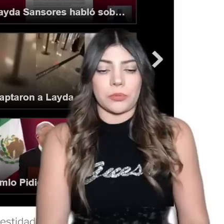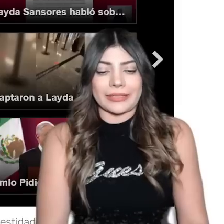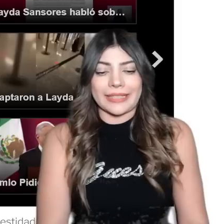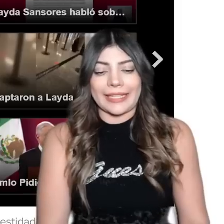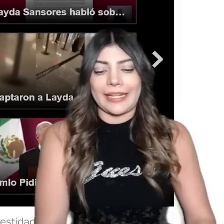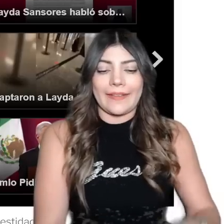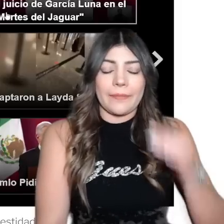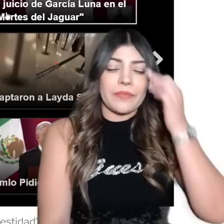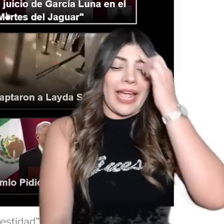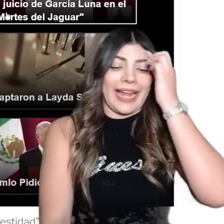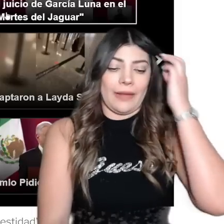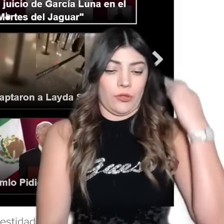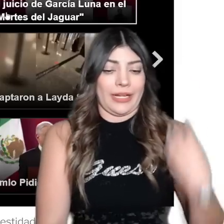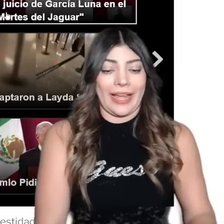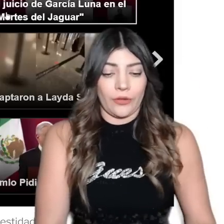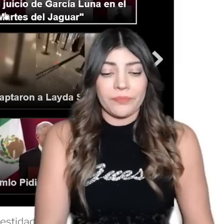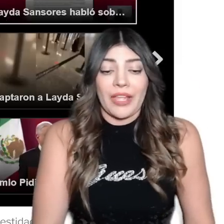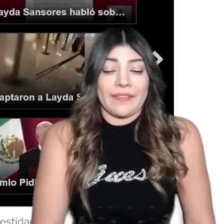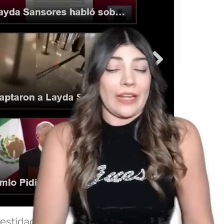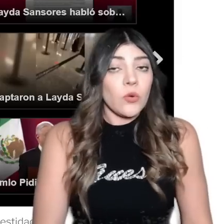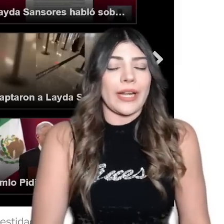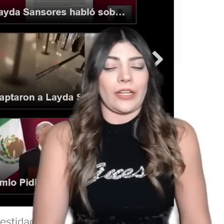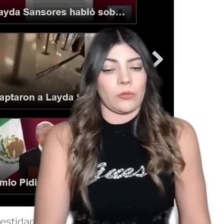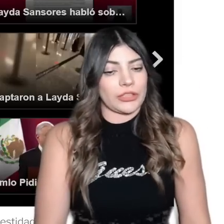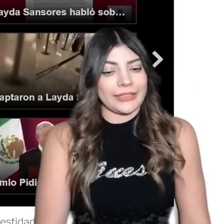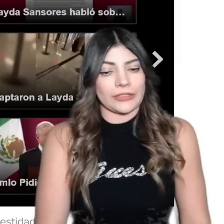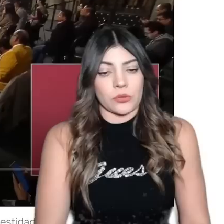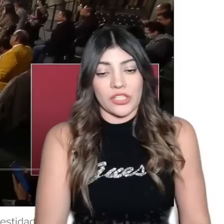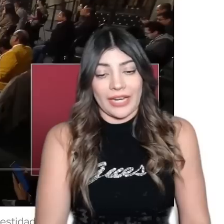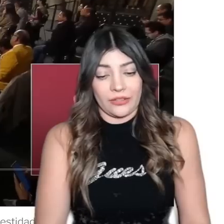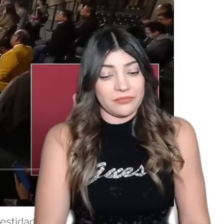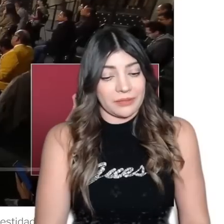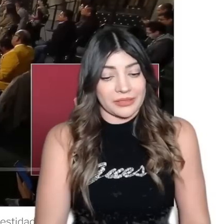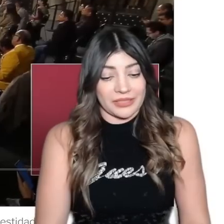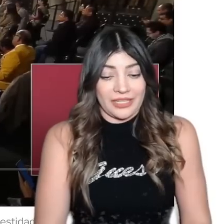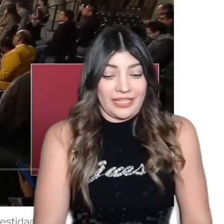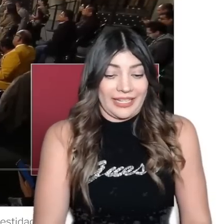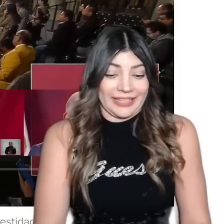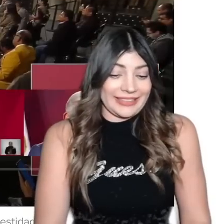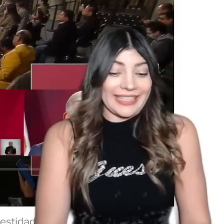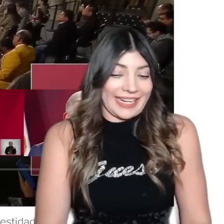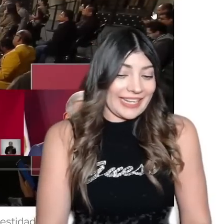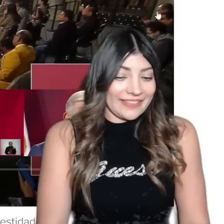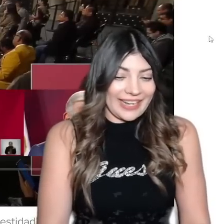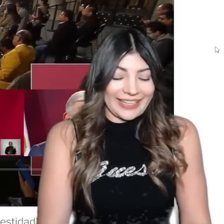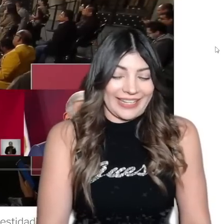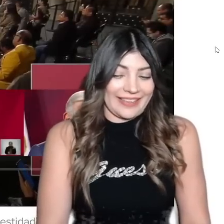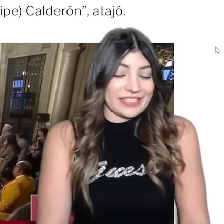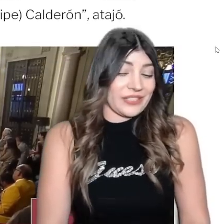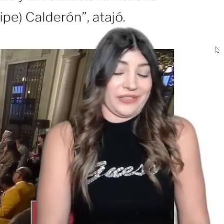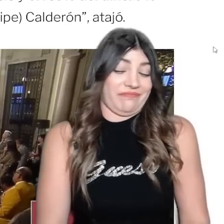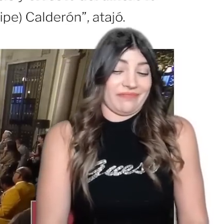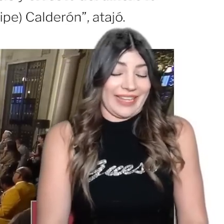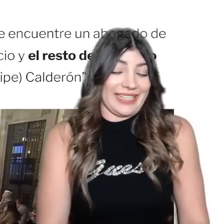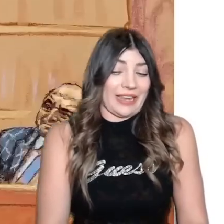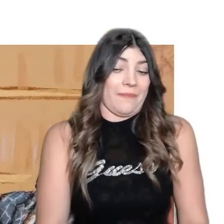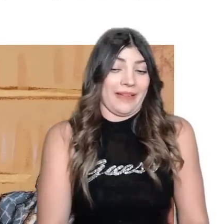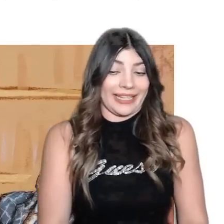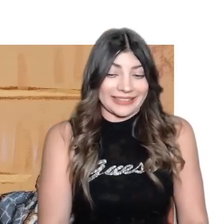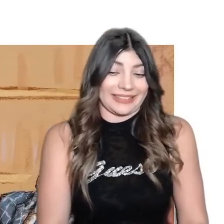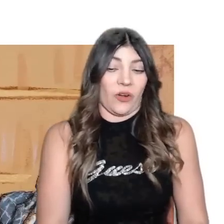la respuesta que le da al abogado de Luna. Y como ustedes escucharon, es increíble que haya dicho...